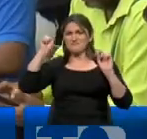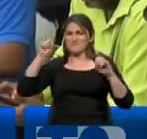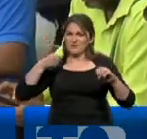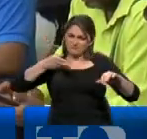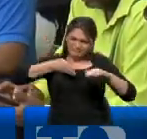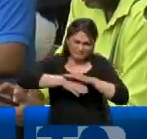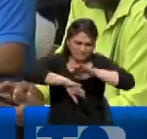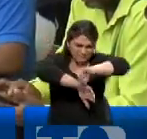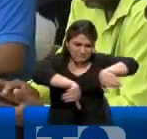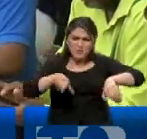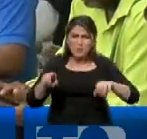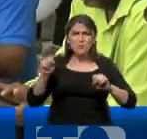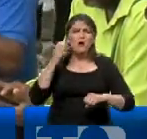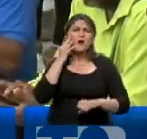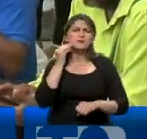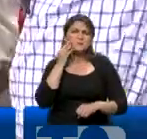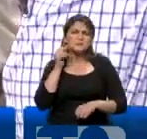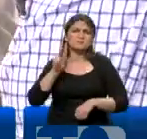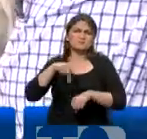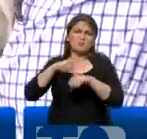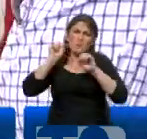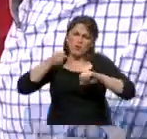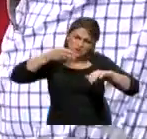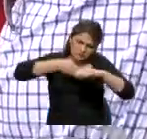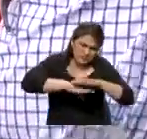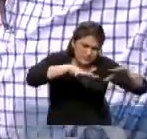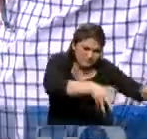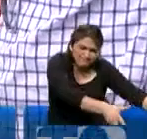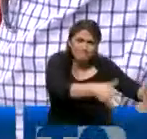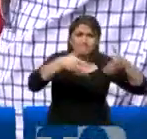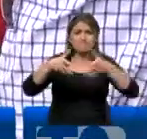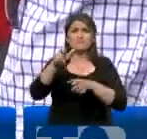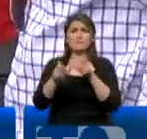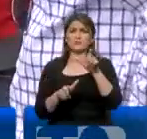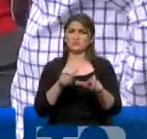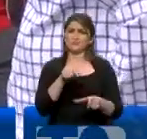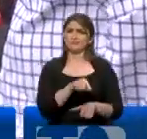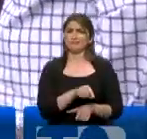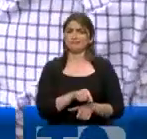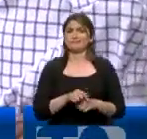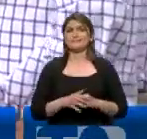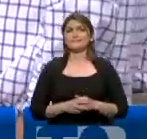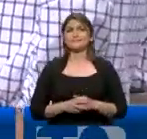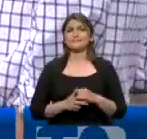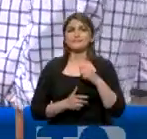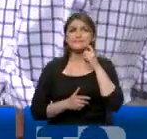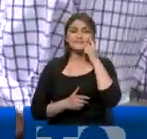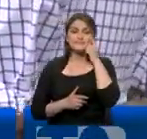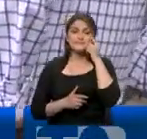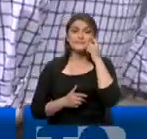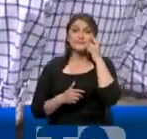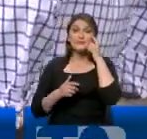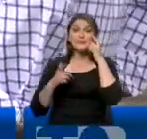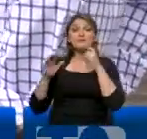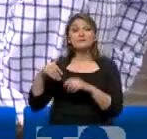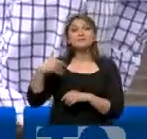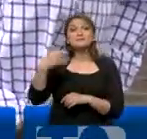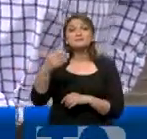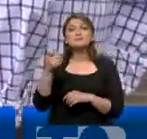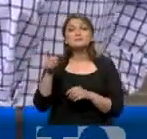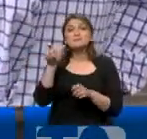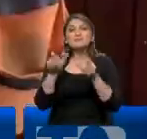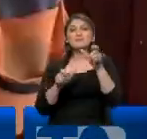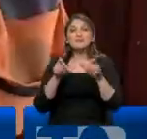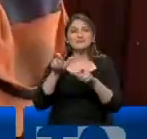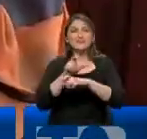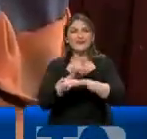todo la fuerza y cariño para sacar a ellos. Para dar explicaciones sobre la situación, se anunció que en las próximas horas la mesa de seguridad